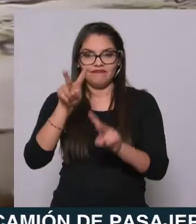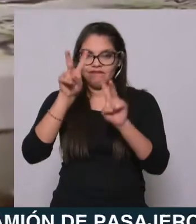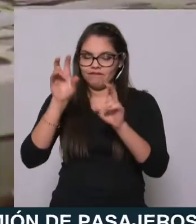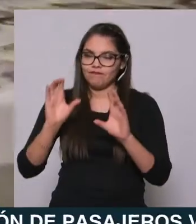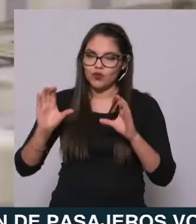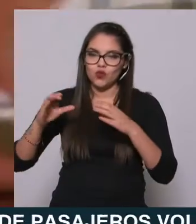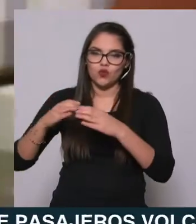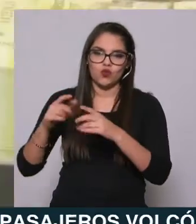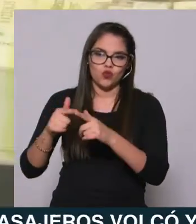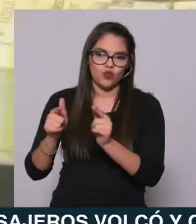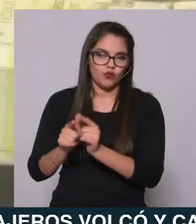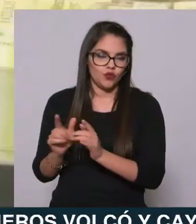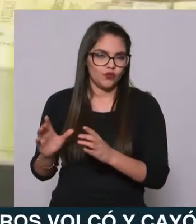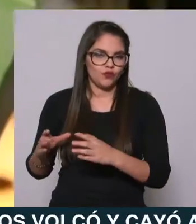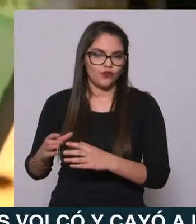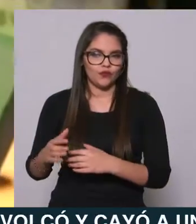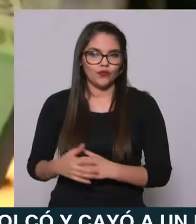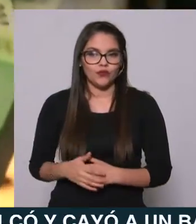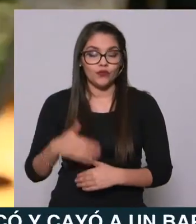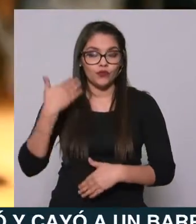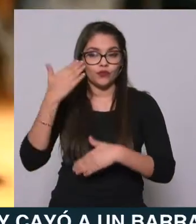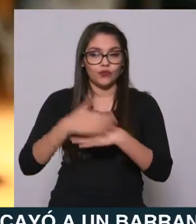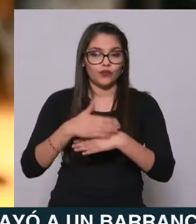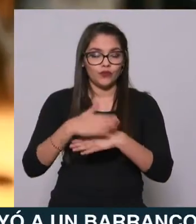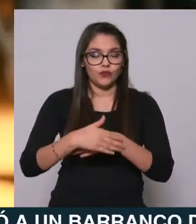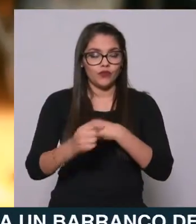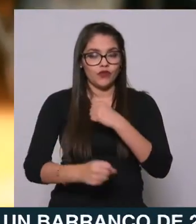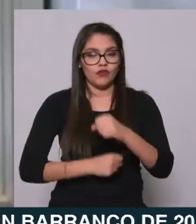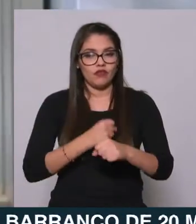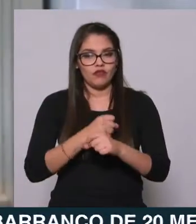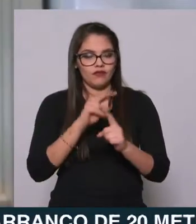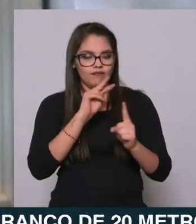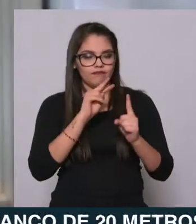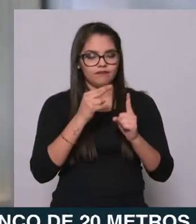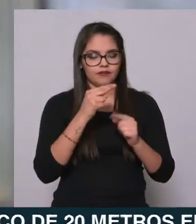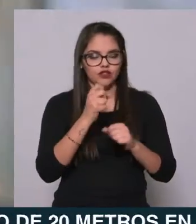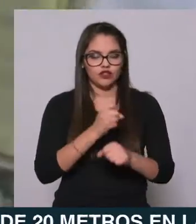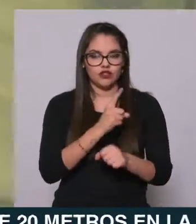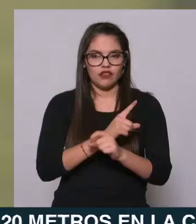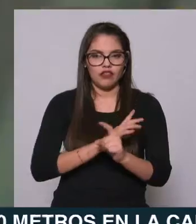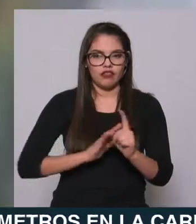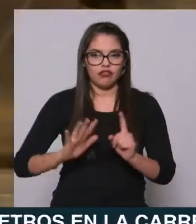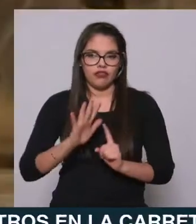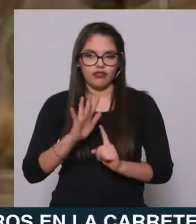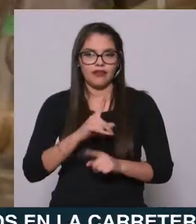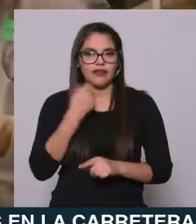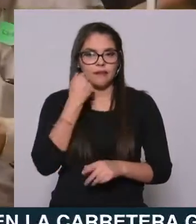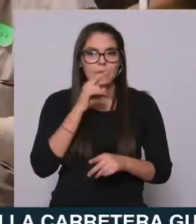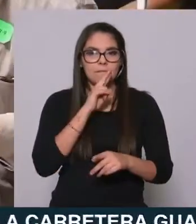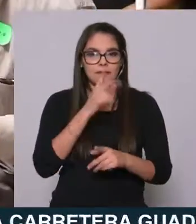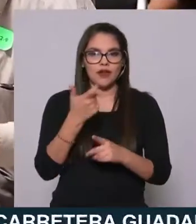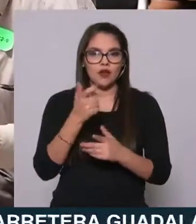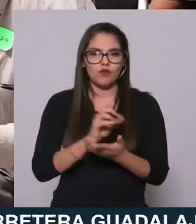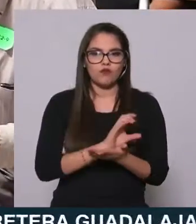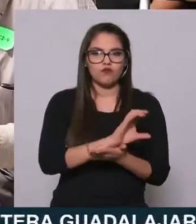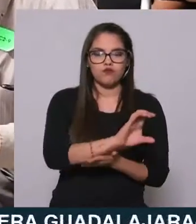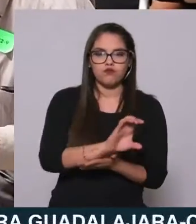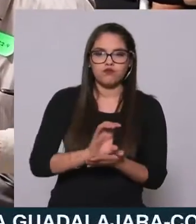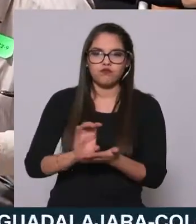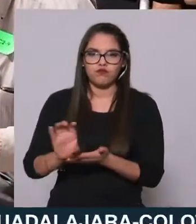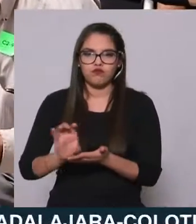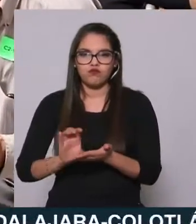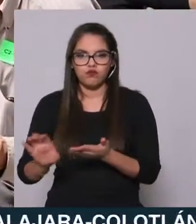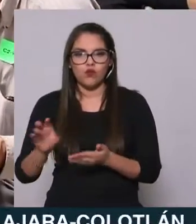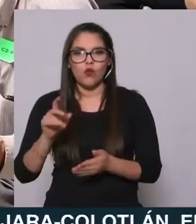sector. Señaló que el presupuesto para el próximo año tiene perspectiva social, por lo que se busca una mejor distribución del gasto público en proyectos que se